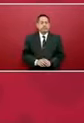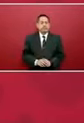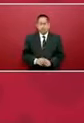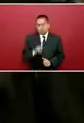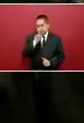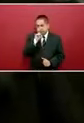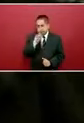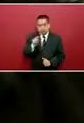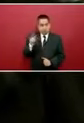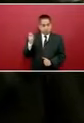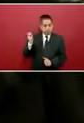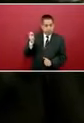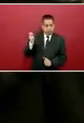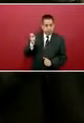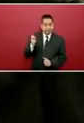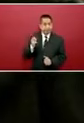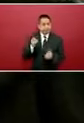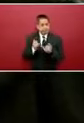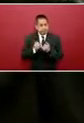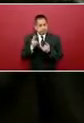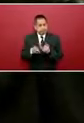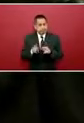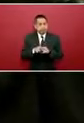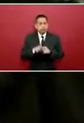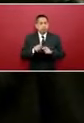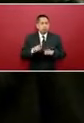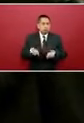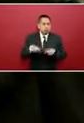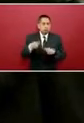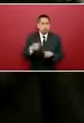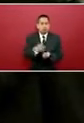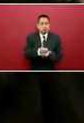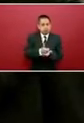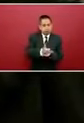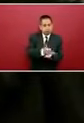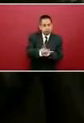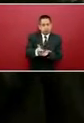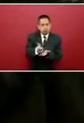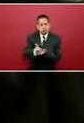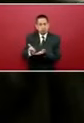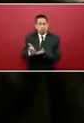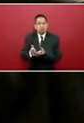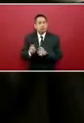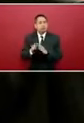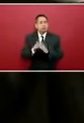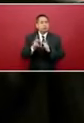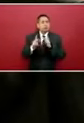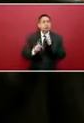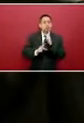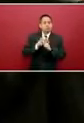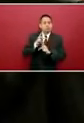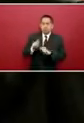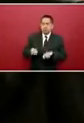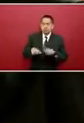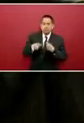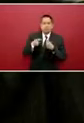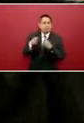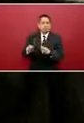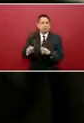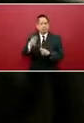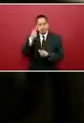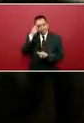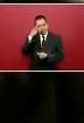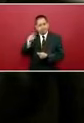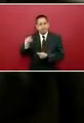Así vamos a dispersar los créditos de